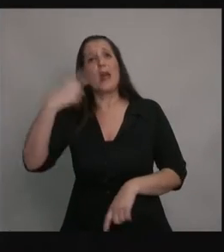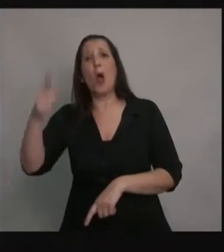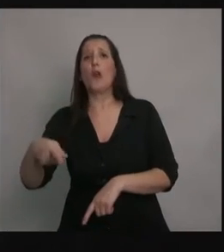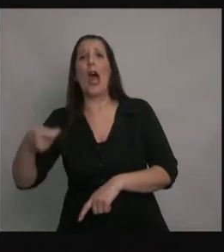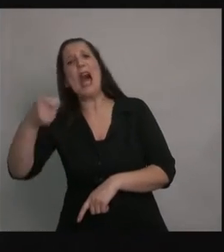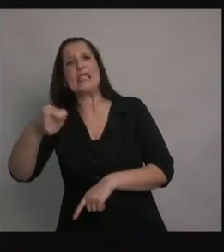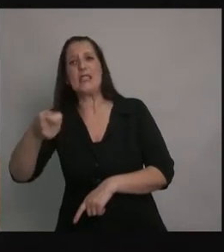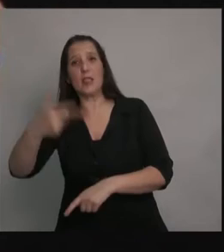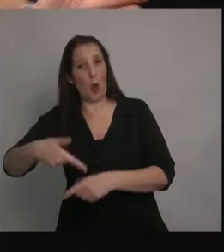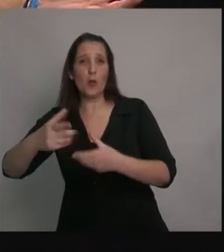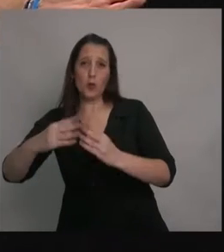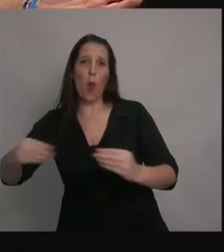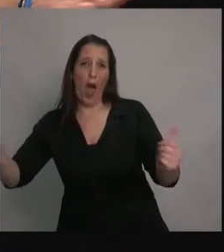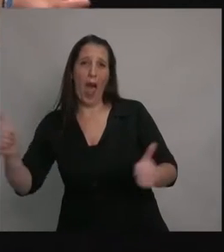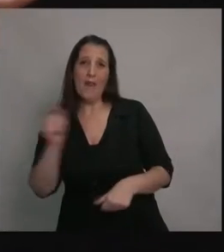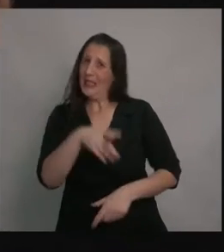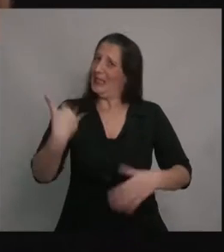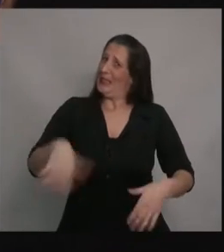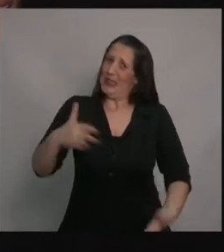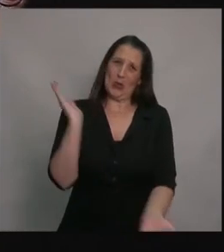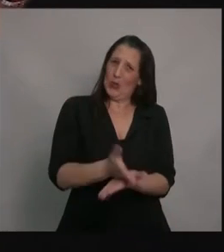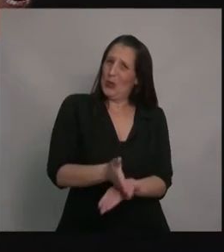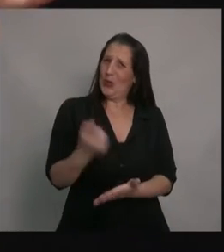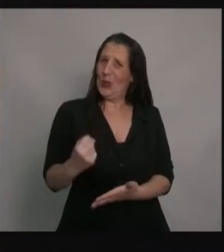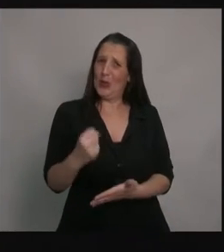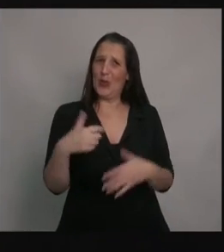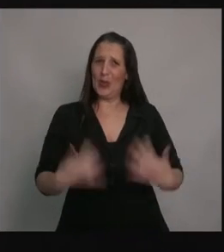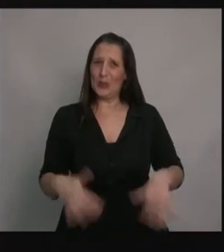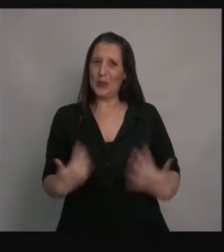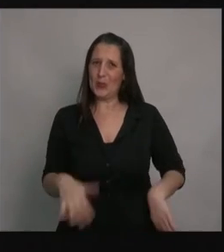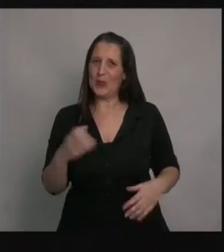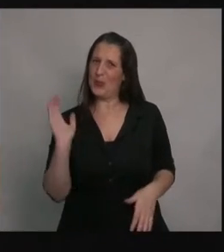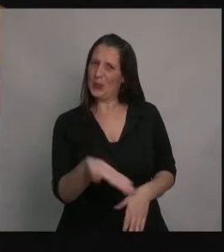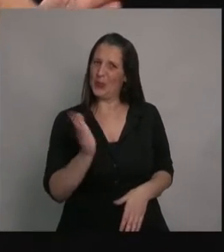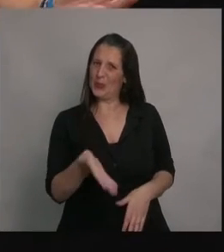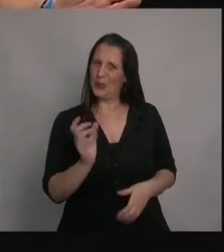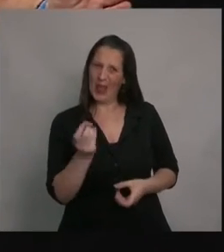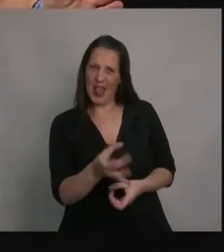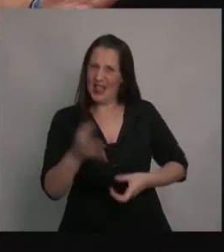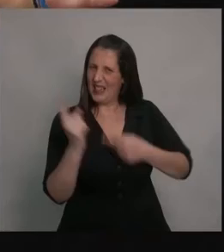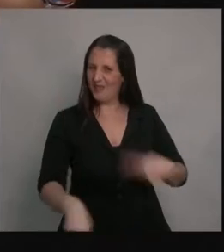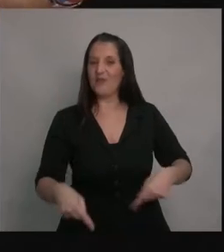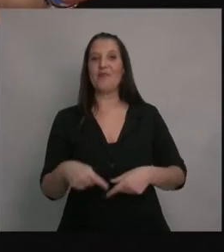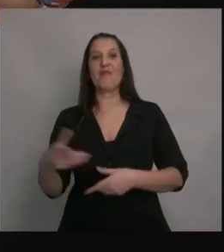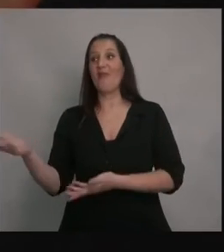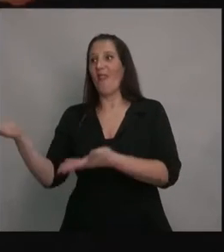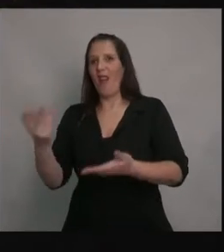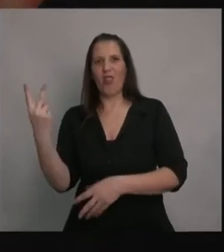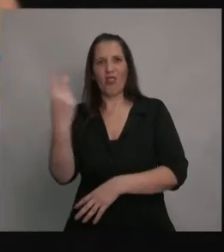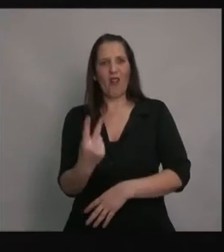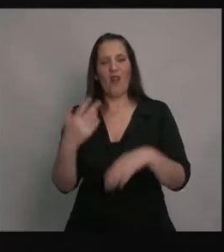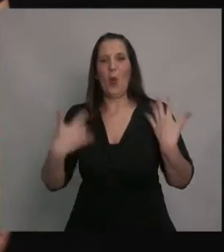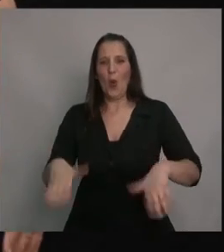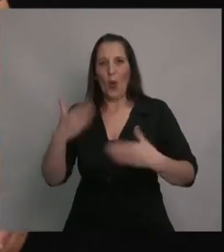dos héroes. Y simplemente debo decirles que realmente es un honor para nosotros recibirlos acá y recordar estos 60 años que se